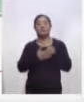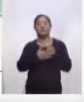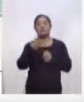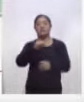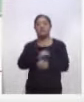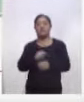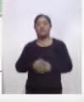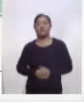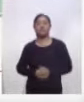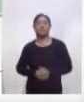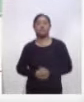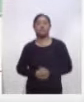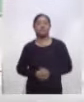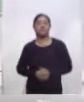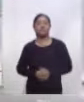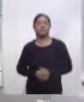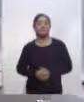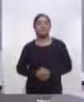semana.